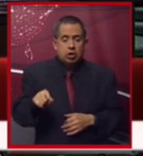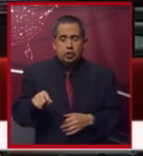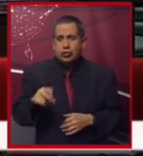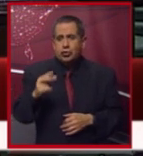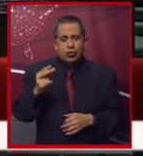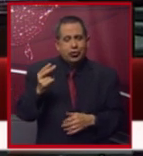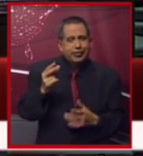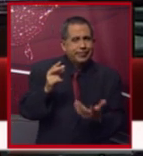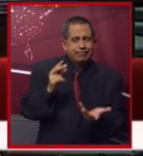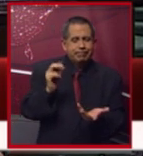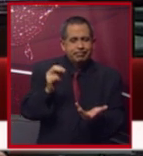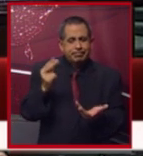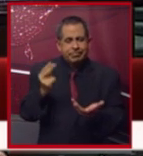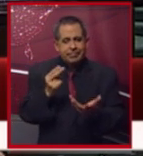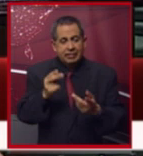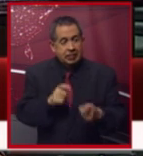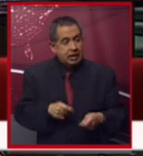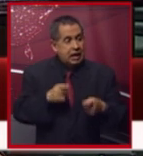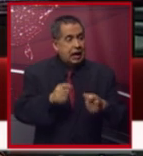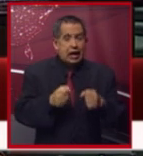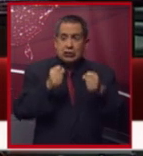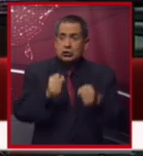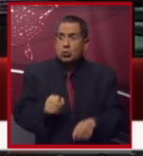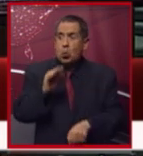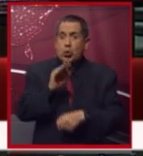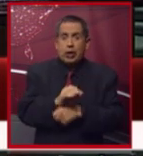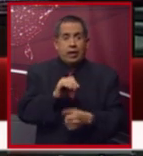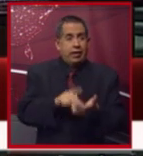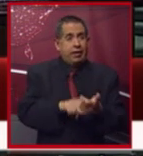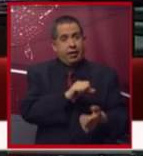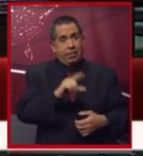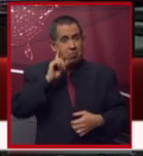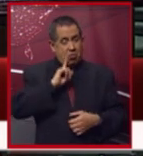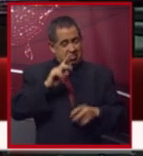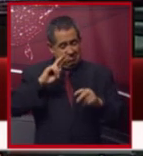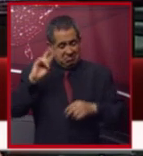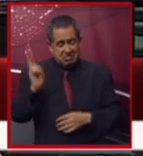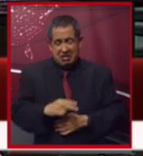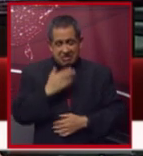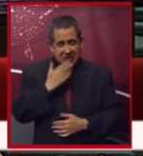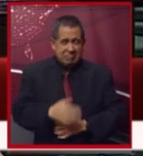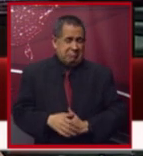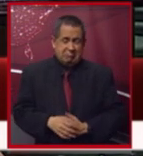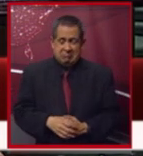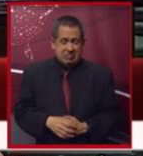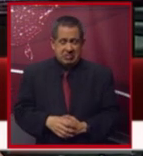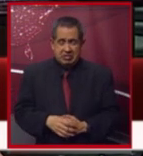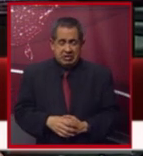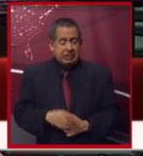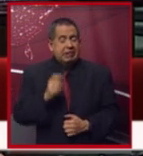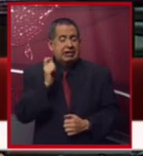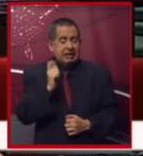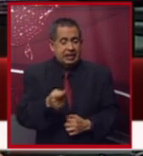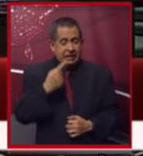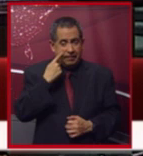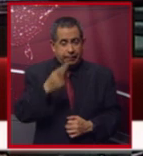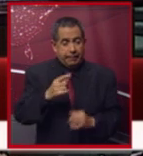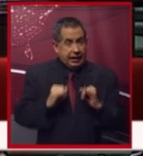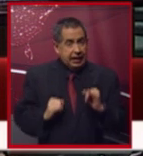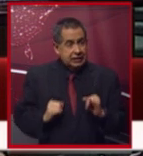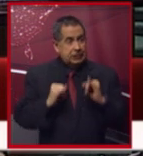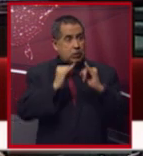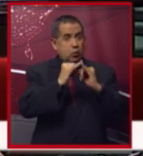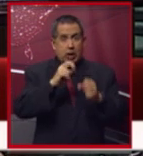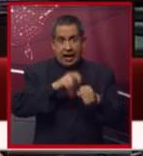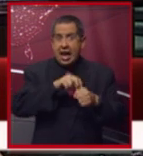necesariamente, compañeros, garantizan la efectividad de las políticas de las mujeres. Tan es así que el instituto que